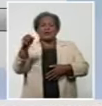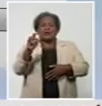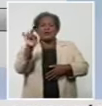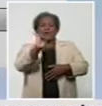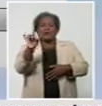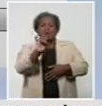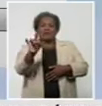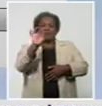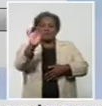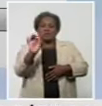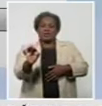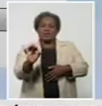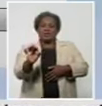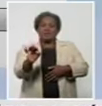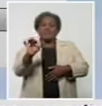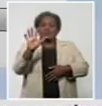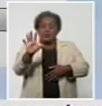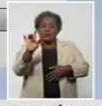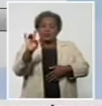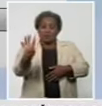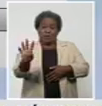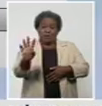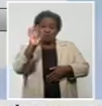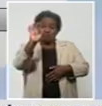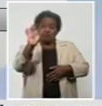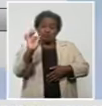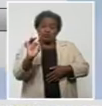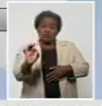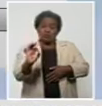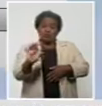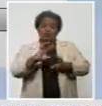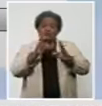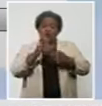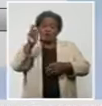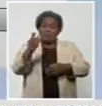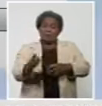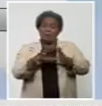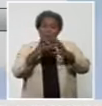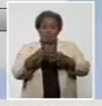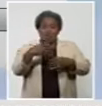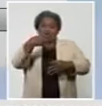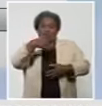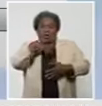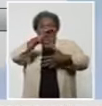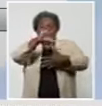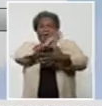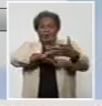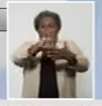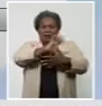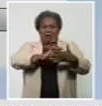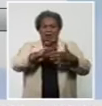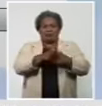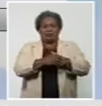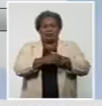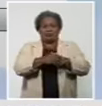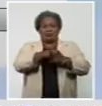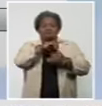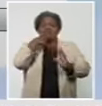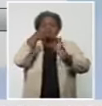el 54% de todos los casos del mundo. Falleció una cifra elevada de